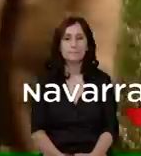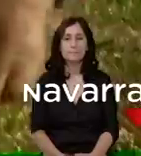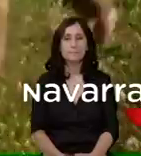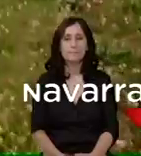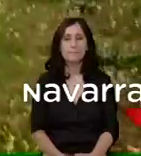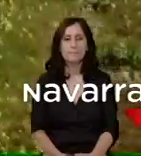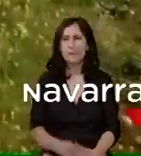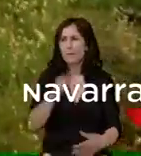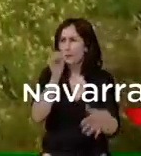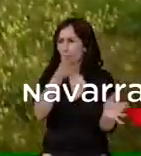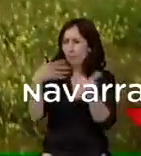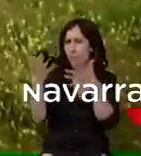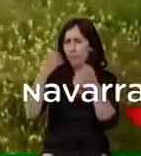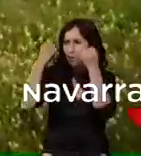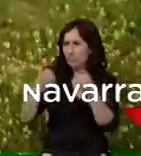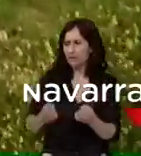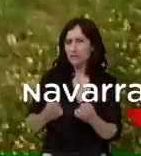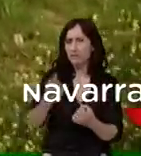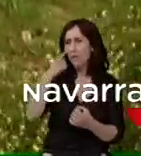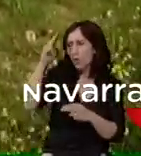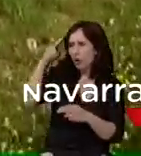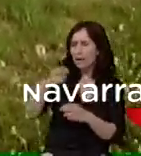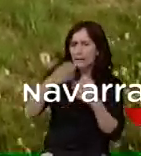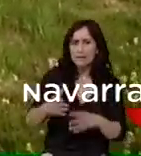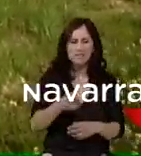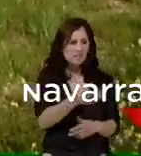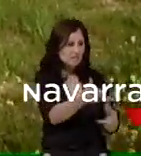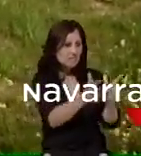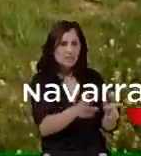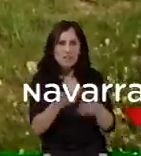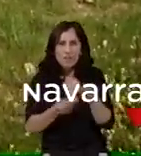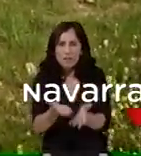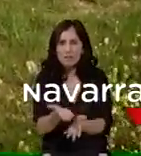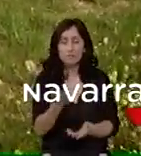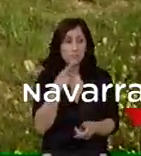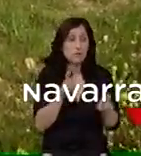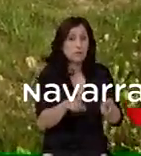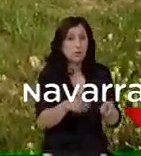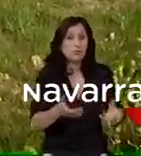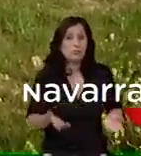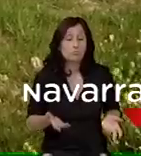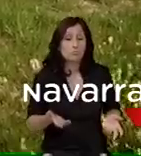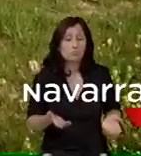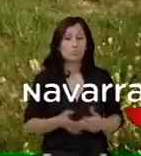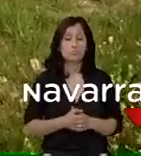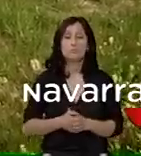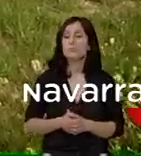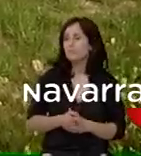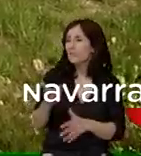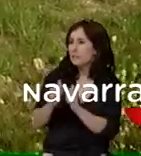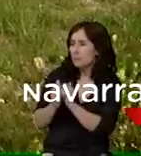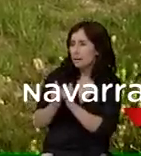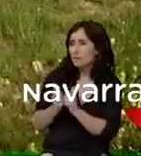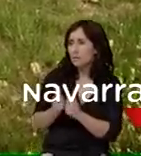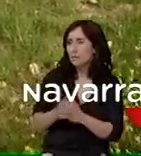¡Vaya viento! ¡Hola, muy buenas! ¡Muy buenas! ¿Pero qué hacéis sentado? Descansad. ¿Y está esperando a